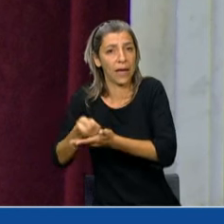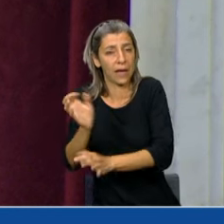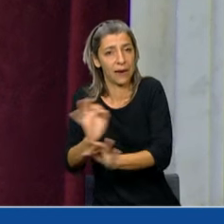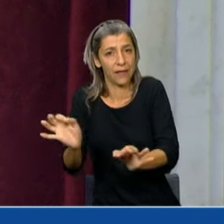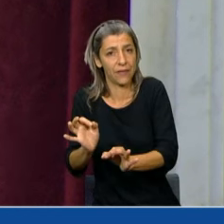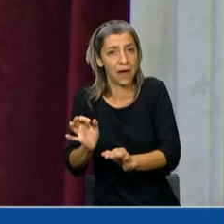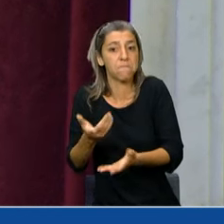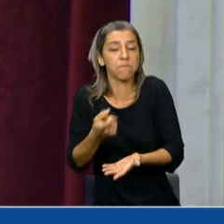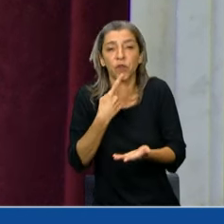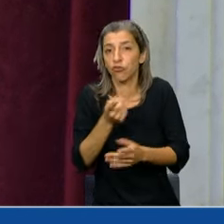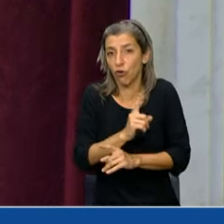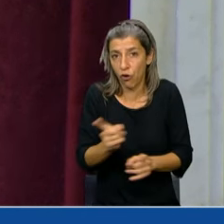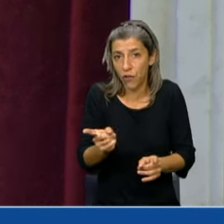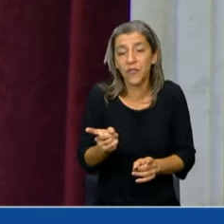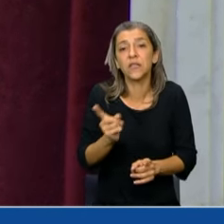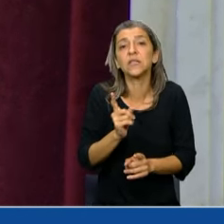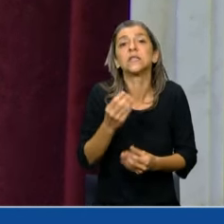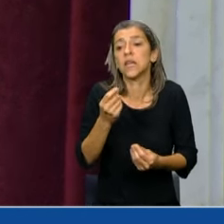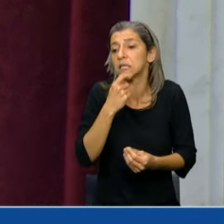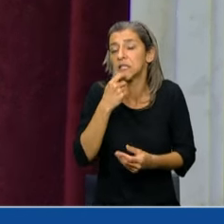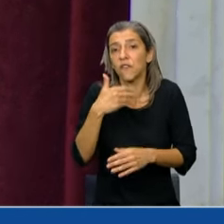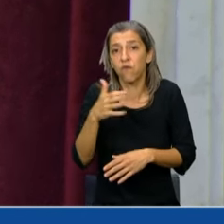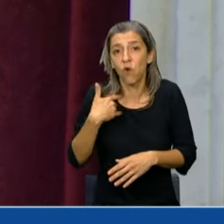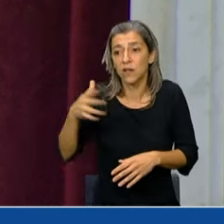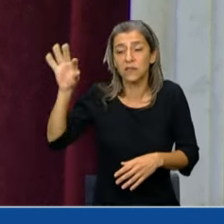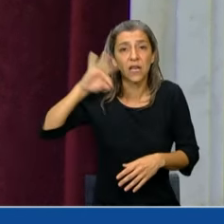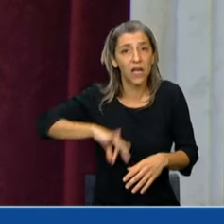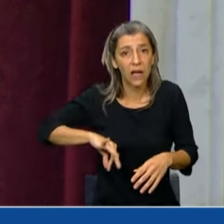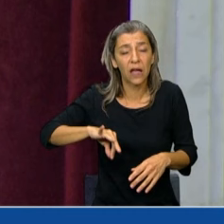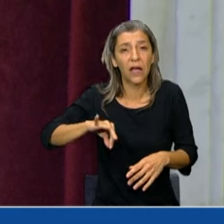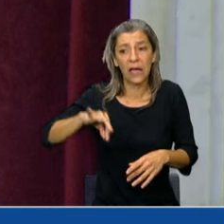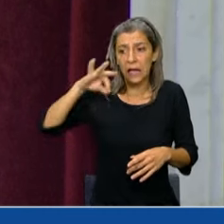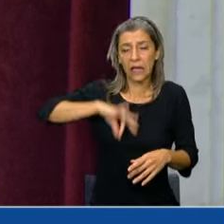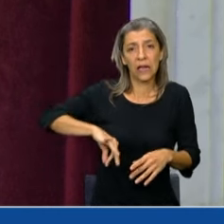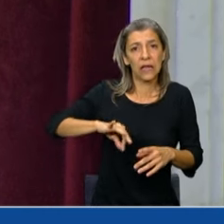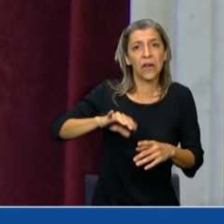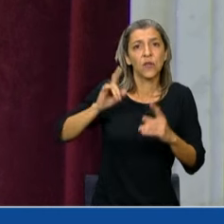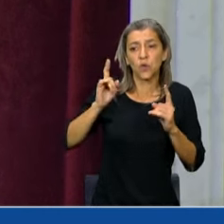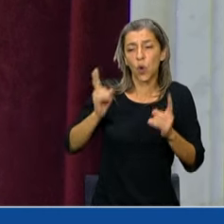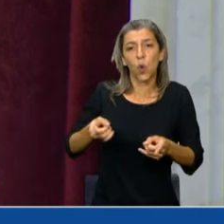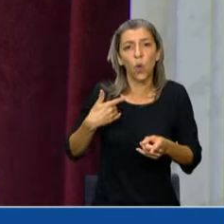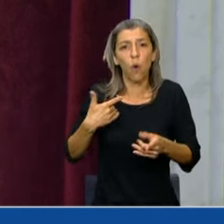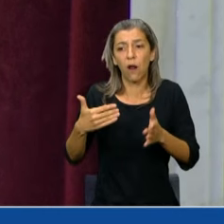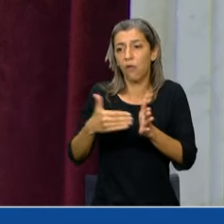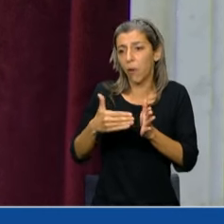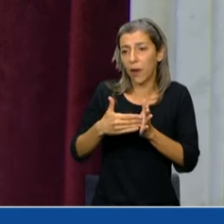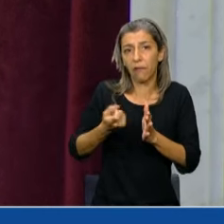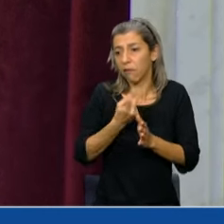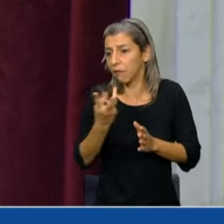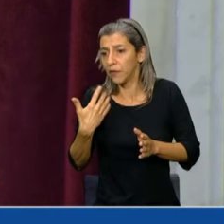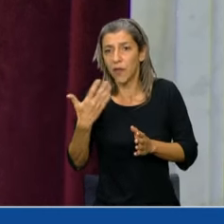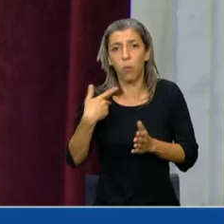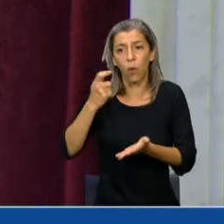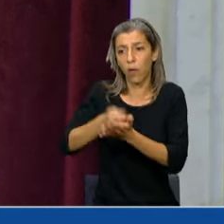alquiler se van a sumar o no Para salirse del monotributo realmente creo que ese párrafo solo va a agregar a la confusión